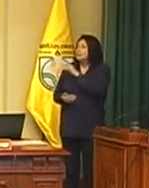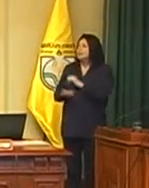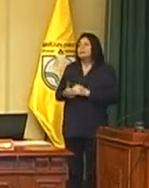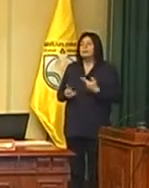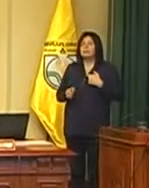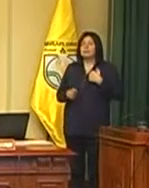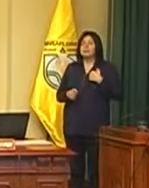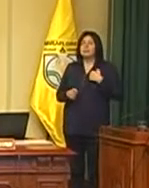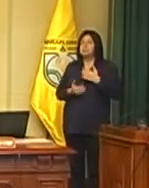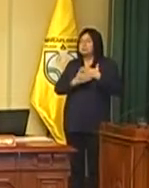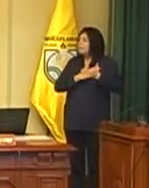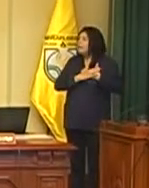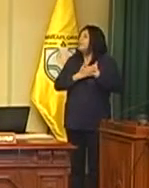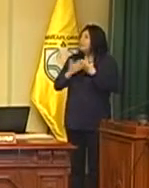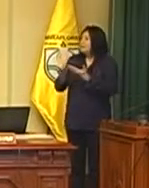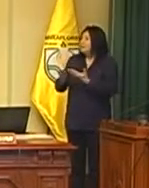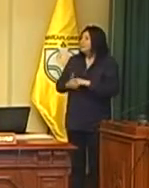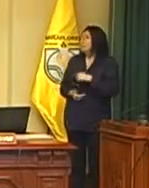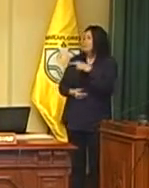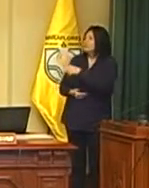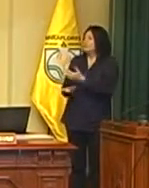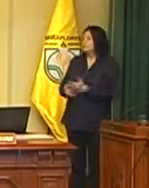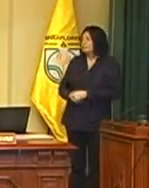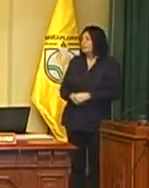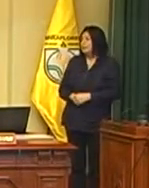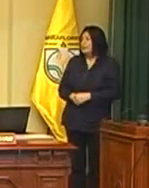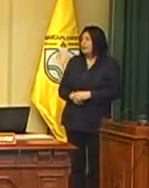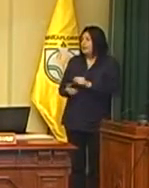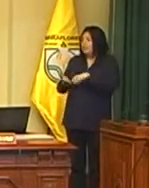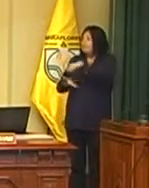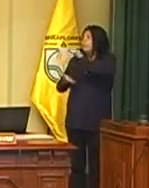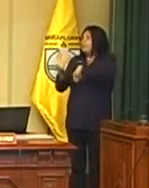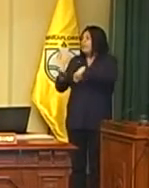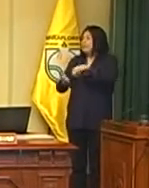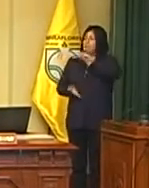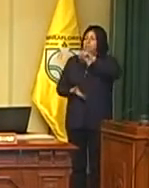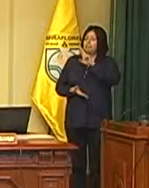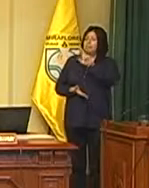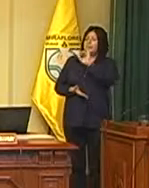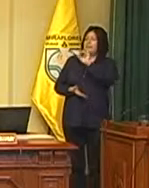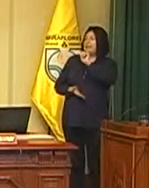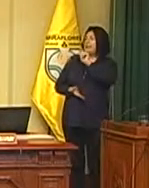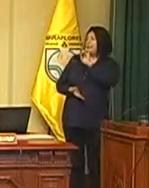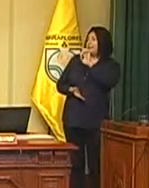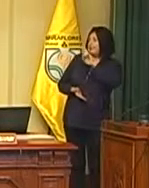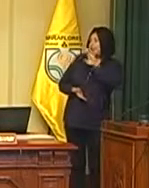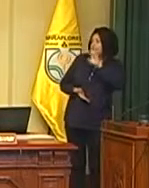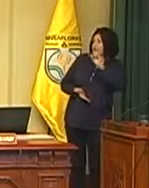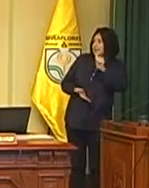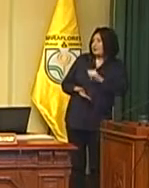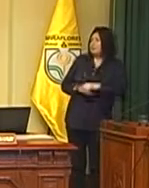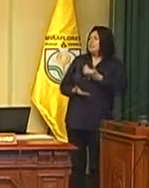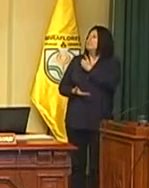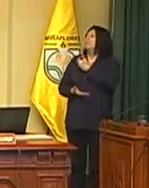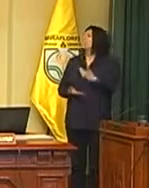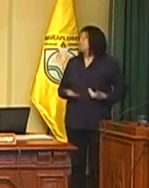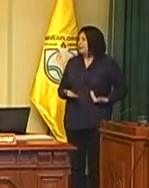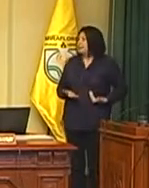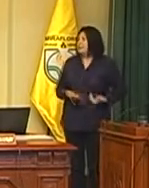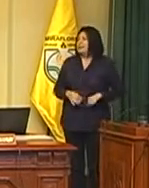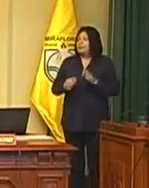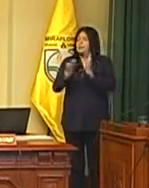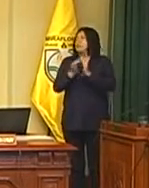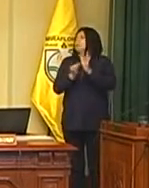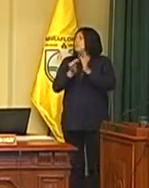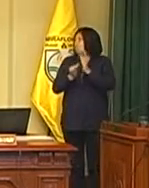los votos de mi más alta estima y distinguida consideración. María Teresa de Albader, presidenta, esposa del embajador del Estado de